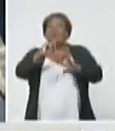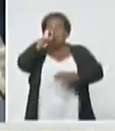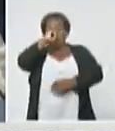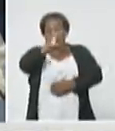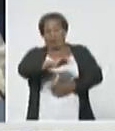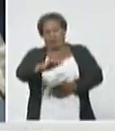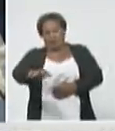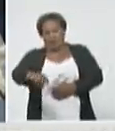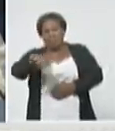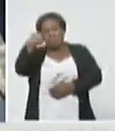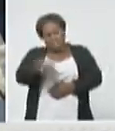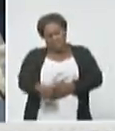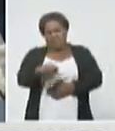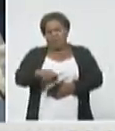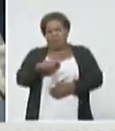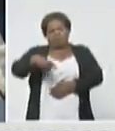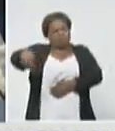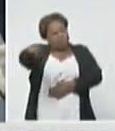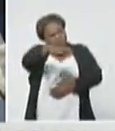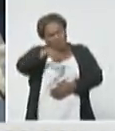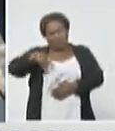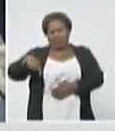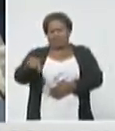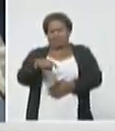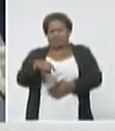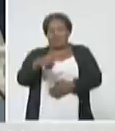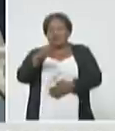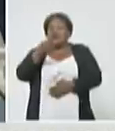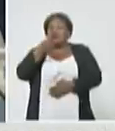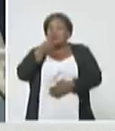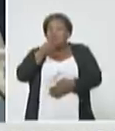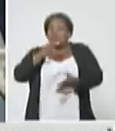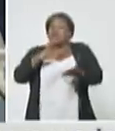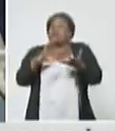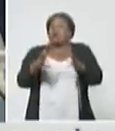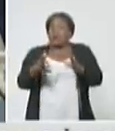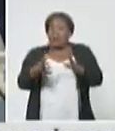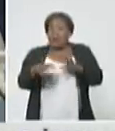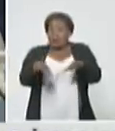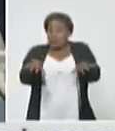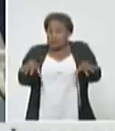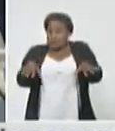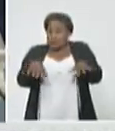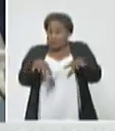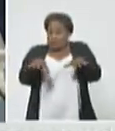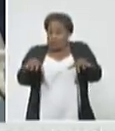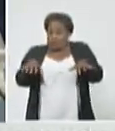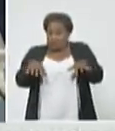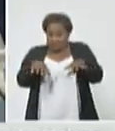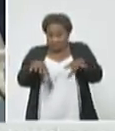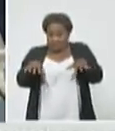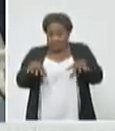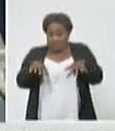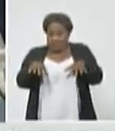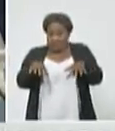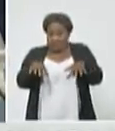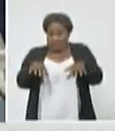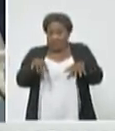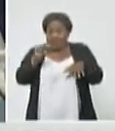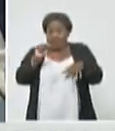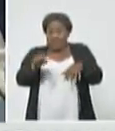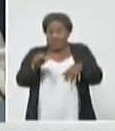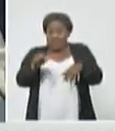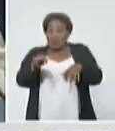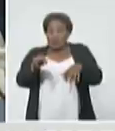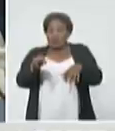niños, porque realmente nos podemos complicar. Y habla un poco de las indisciplinas